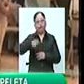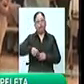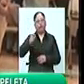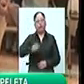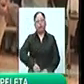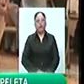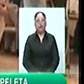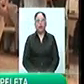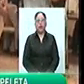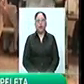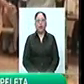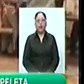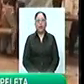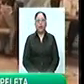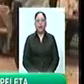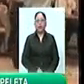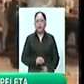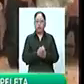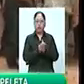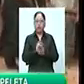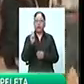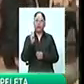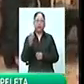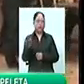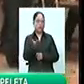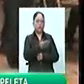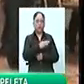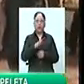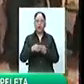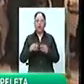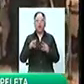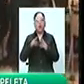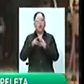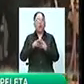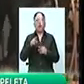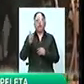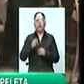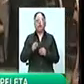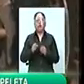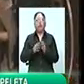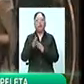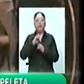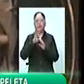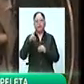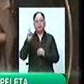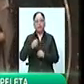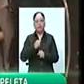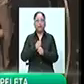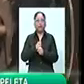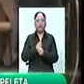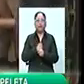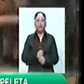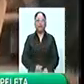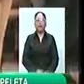Es de vidrio transparente. La presencia está monitoreando y ustedes, lógicamente, son los principales testigos de que